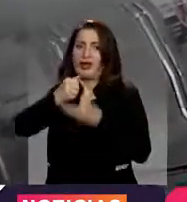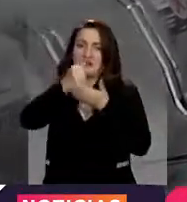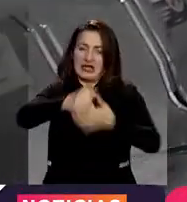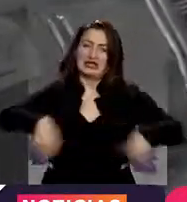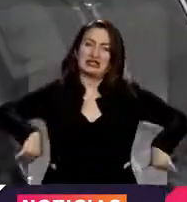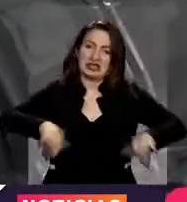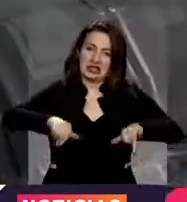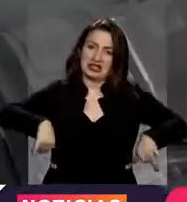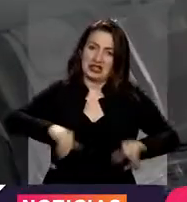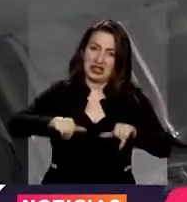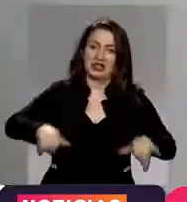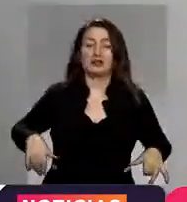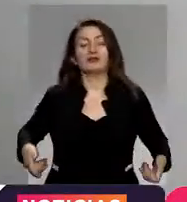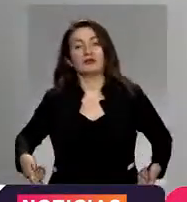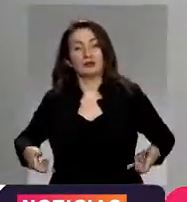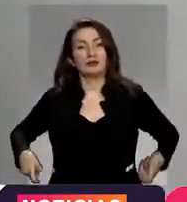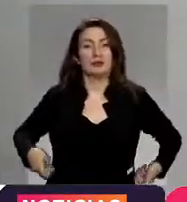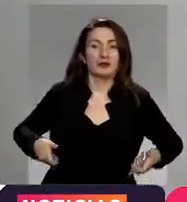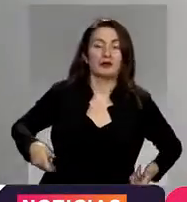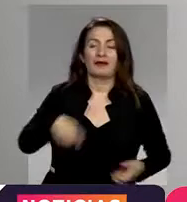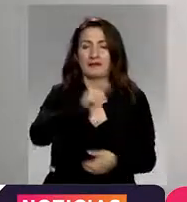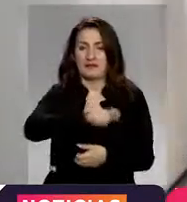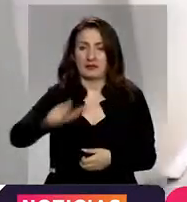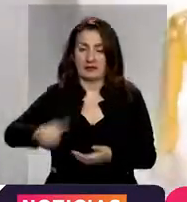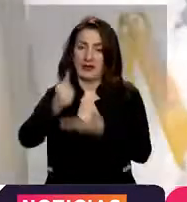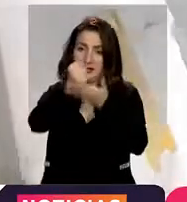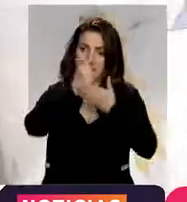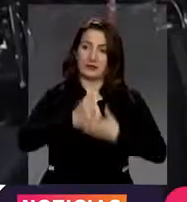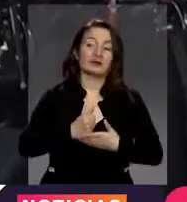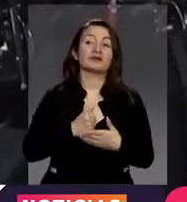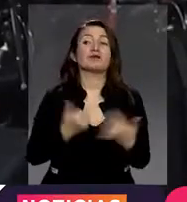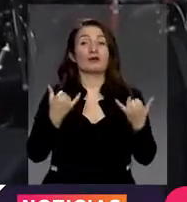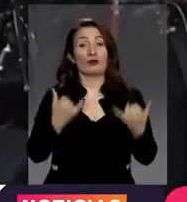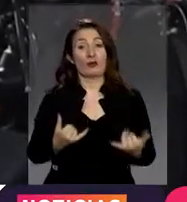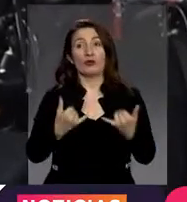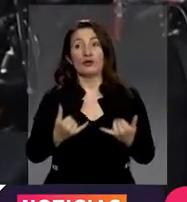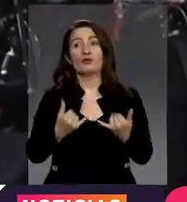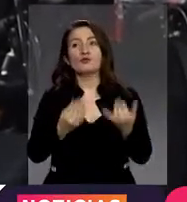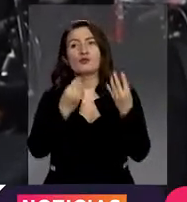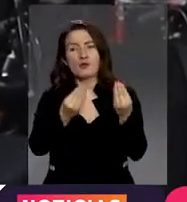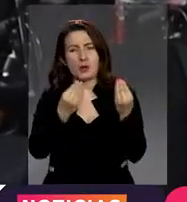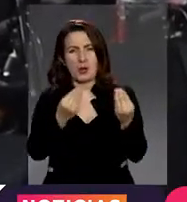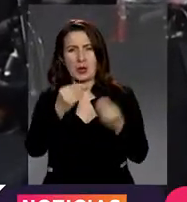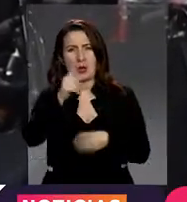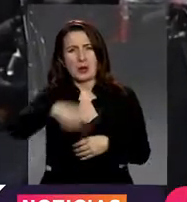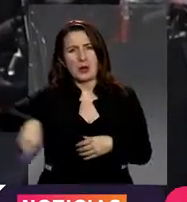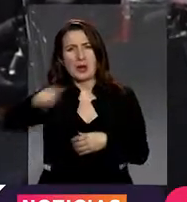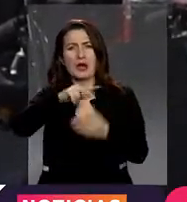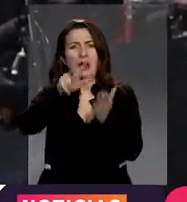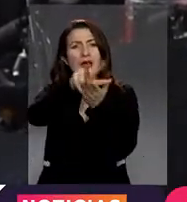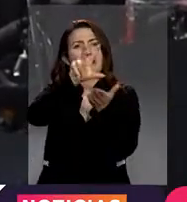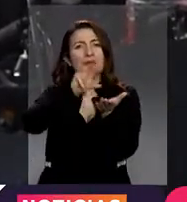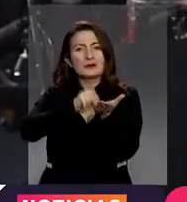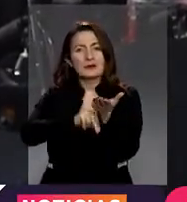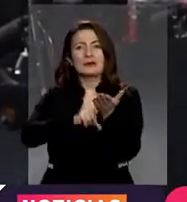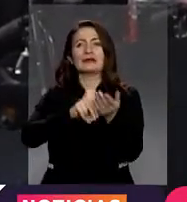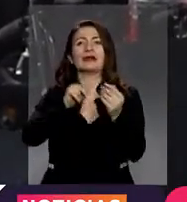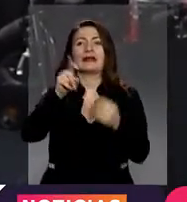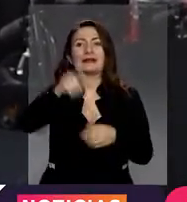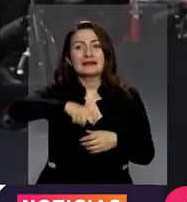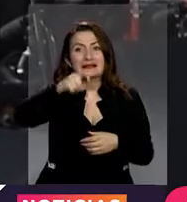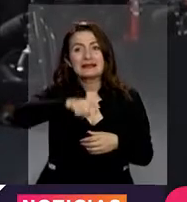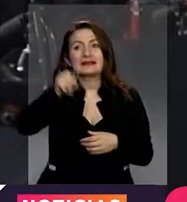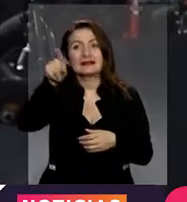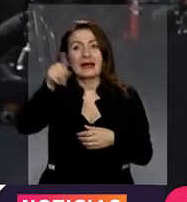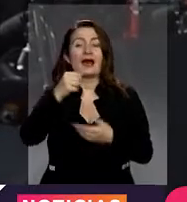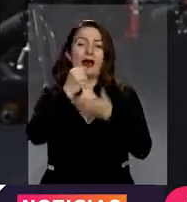ruedas que facilitan la movilidad de los beneficiados. Hoy esperamos que muchos de los habitantes de la localidad que requieren